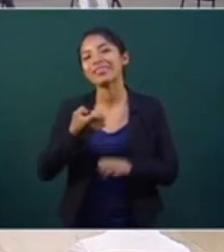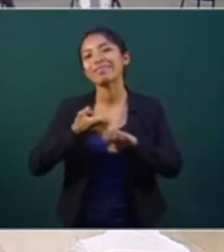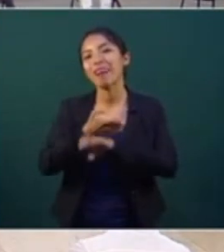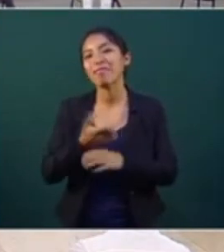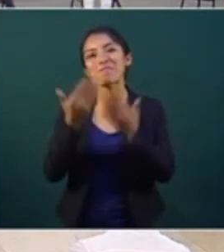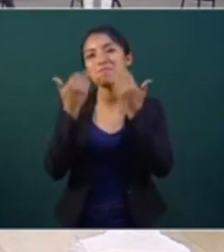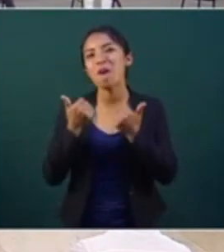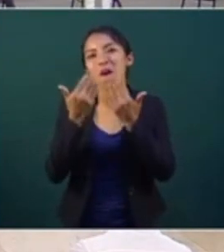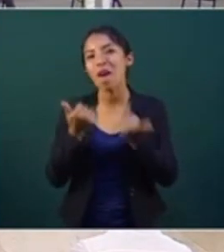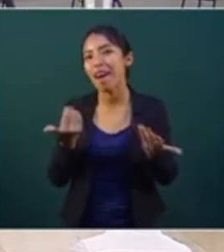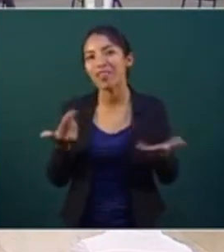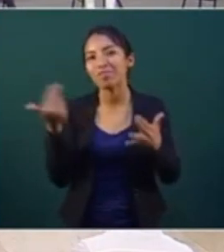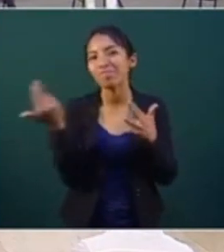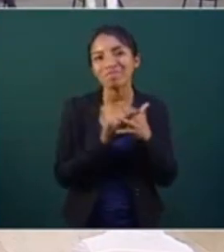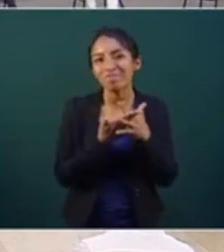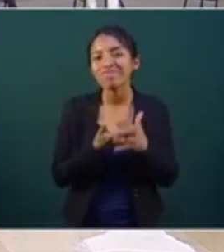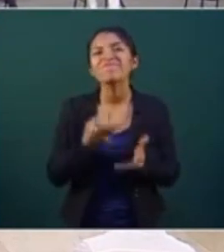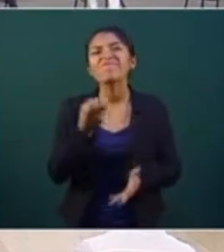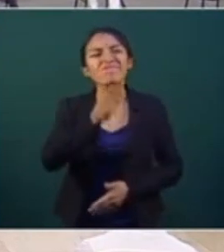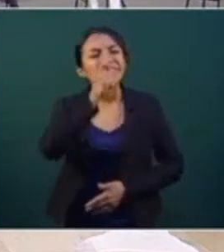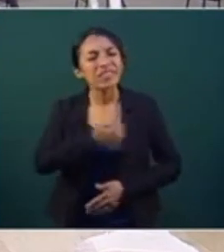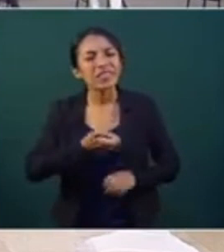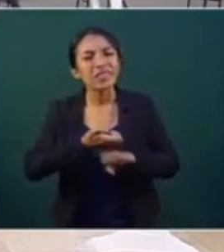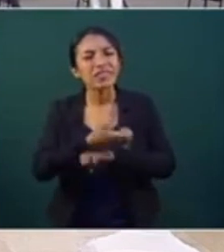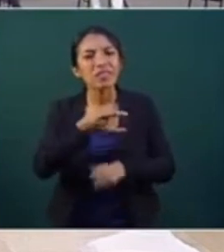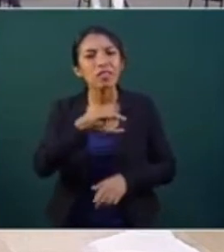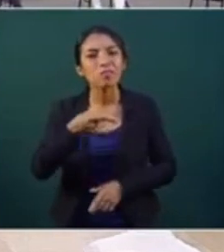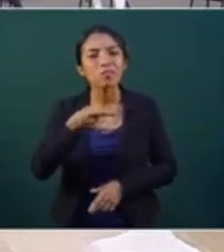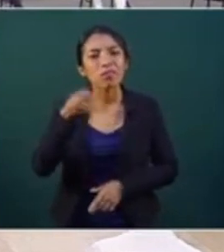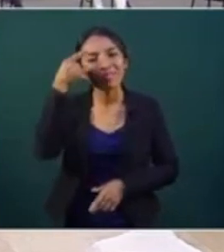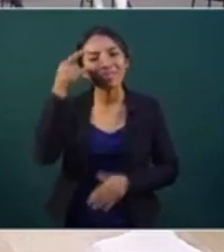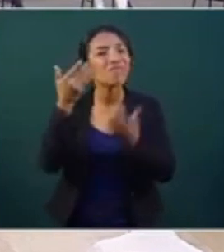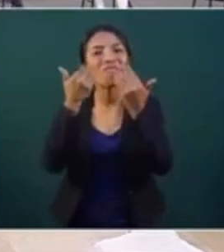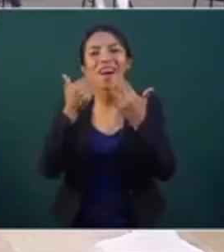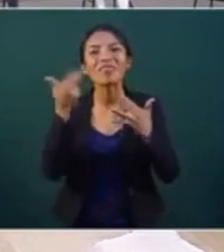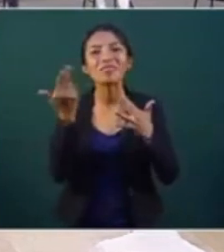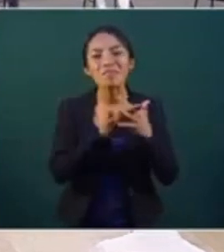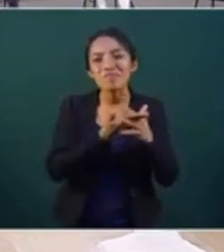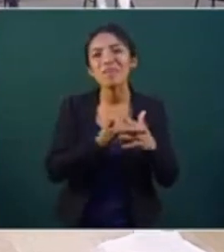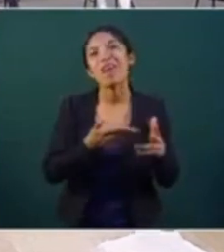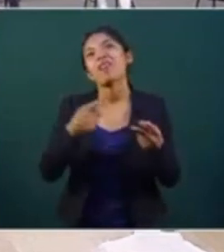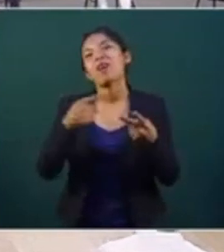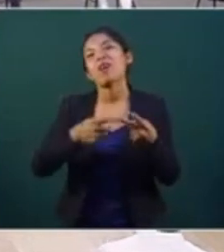Sí, porque son de los estados con menos homicidios. Yucatán,